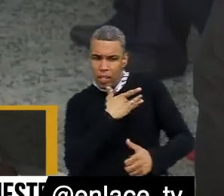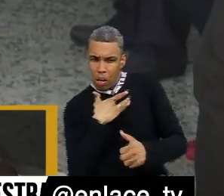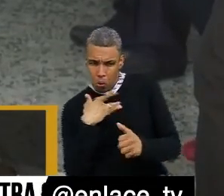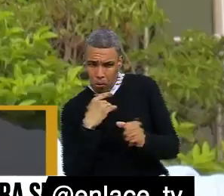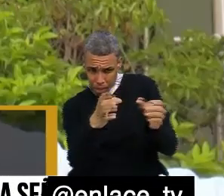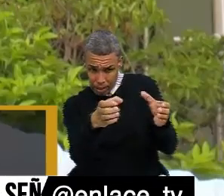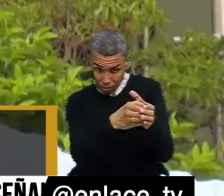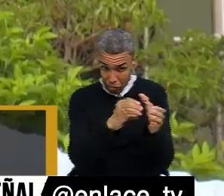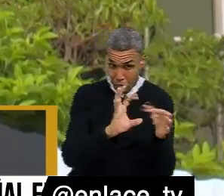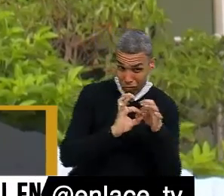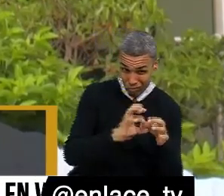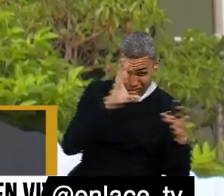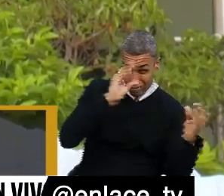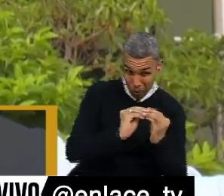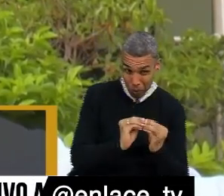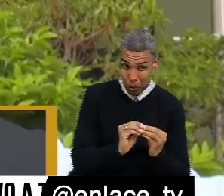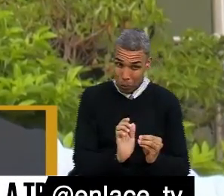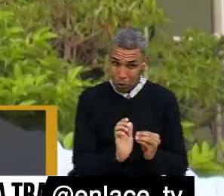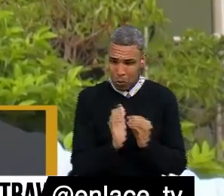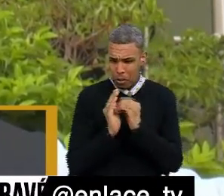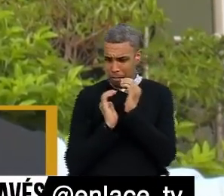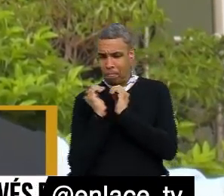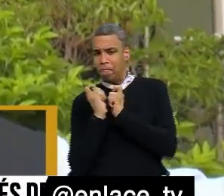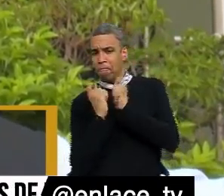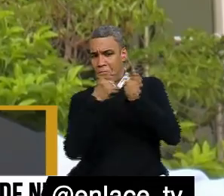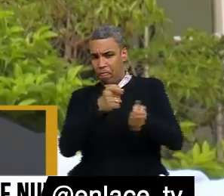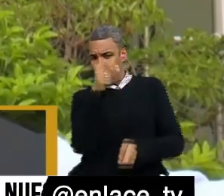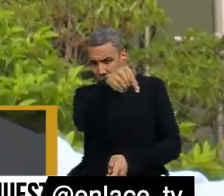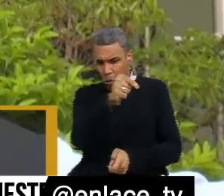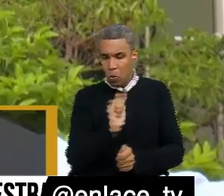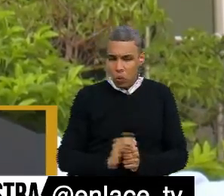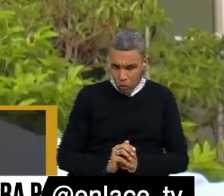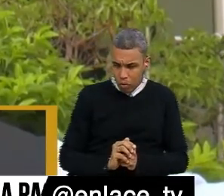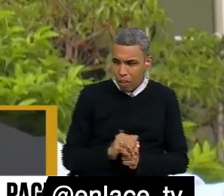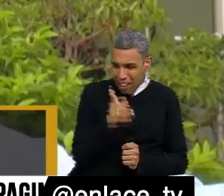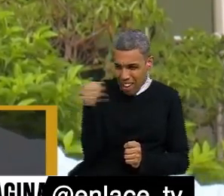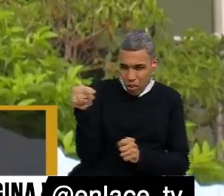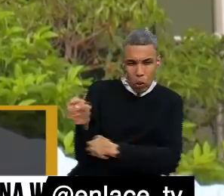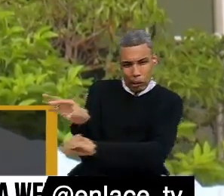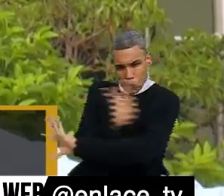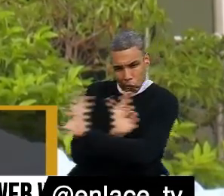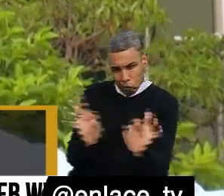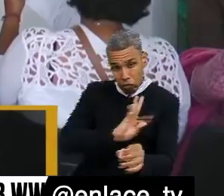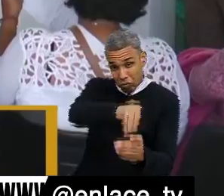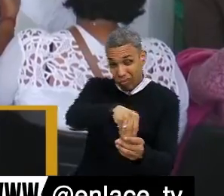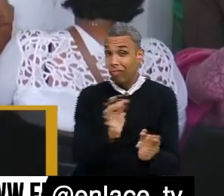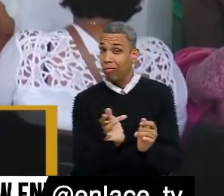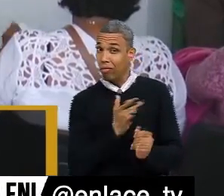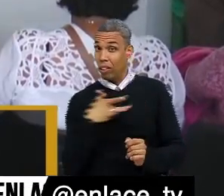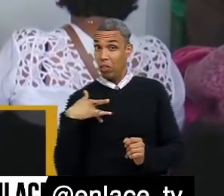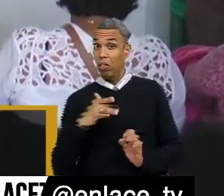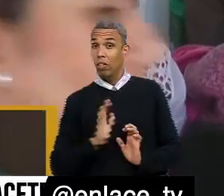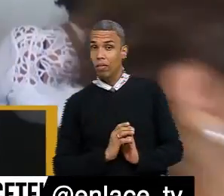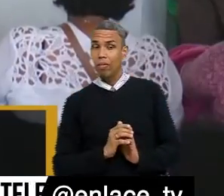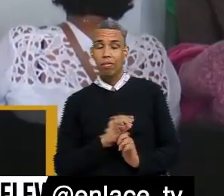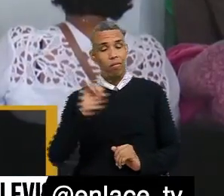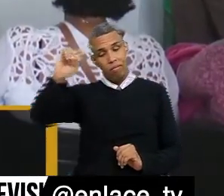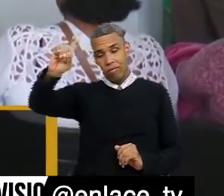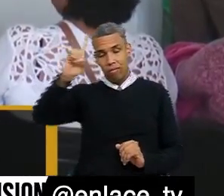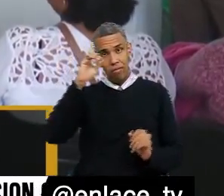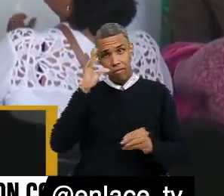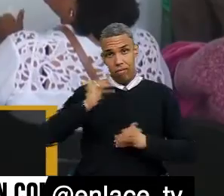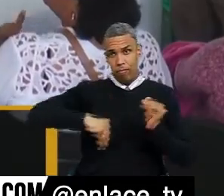una política neoliberal en detrimento de la salud de todos los trabajadores de Ecopetrol, de los pensionados y su núcleo familiar. Dirigentes y líderes por la defensa